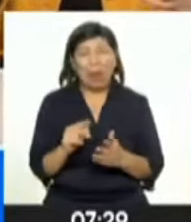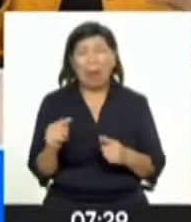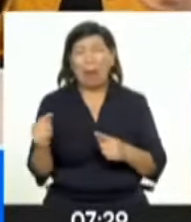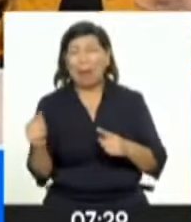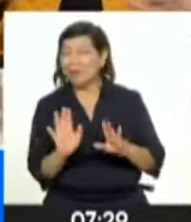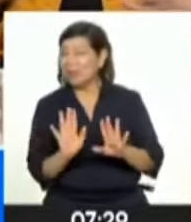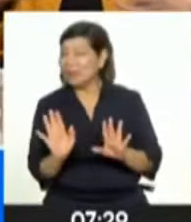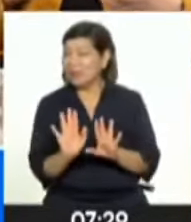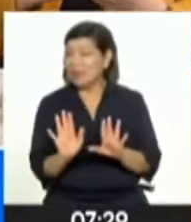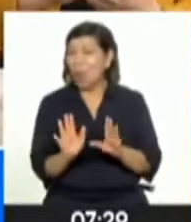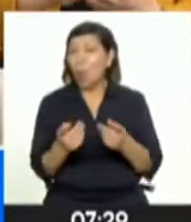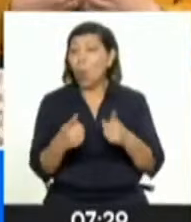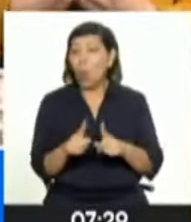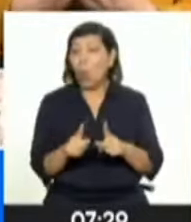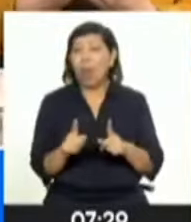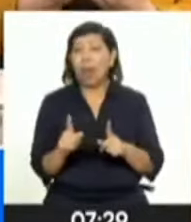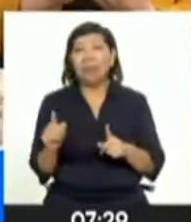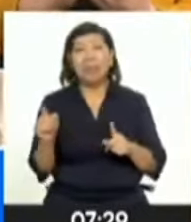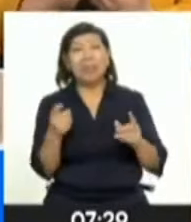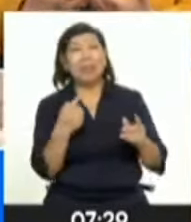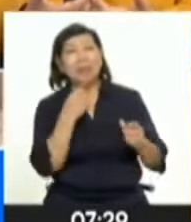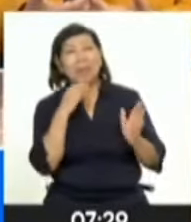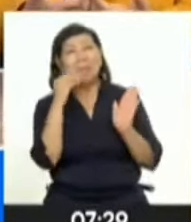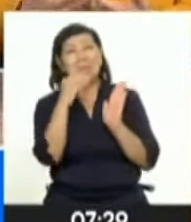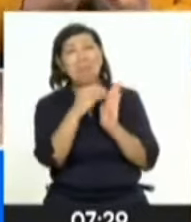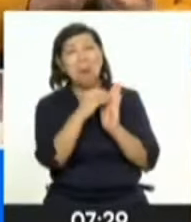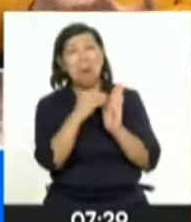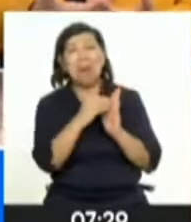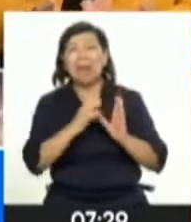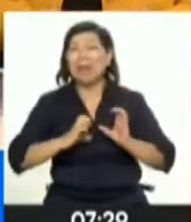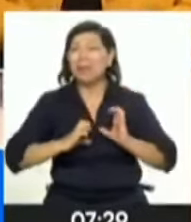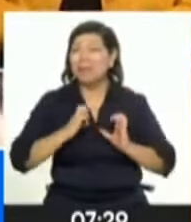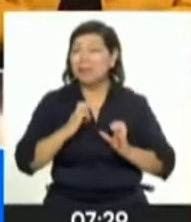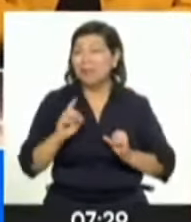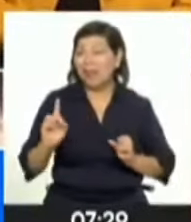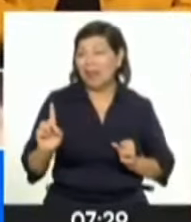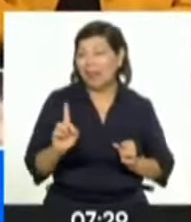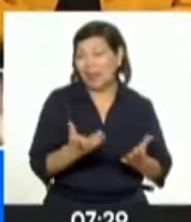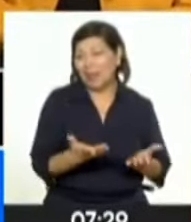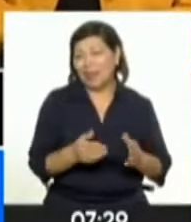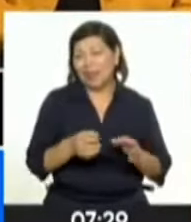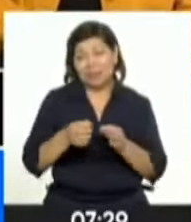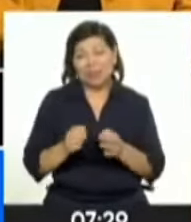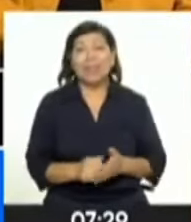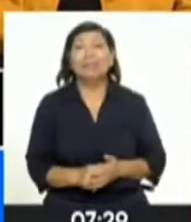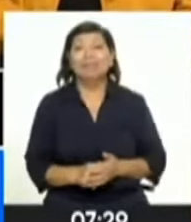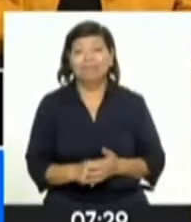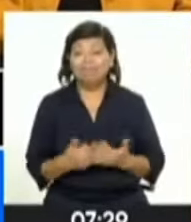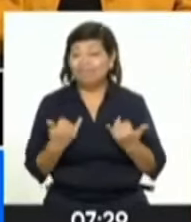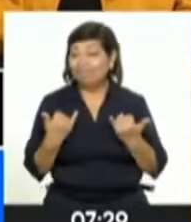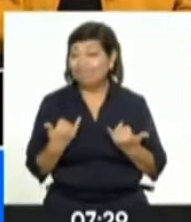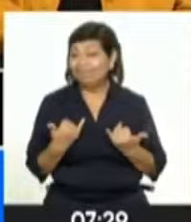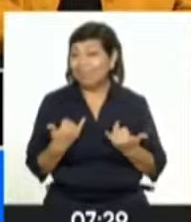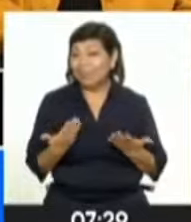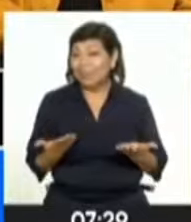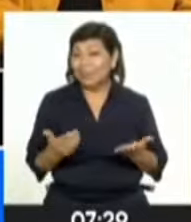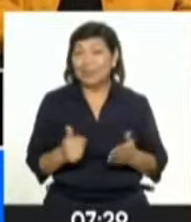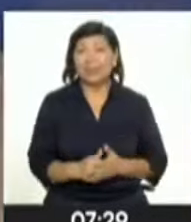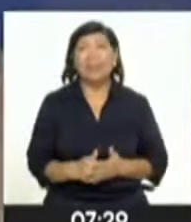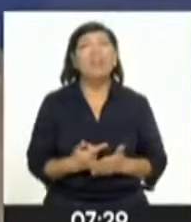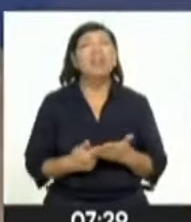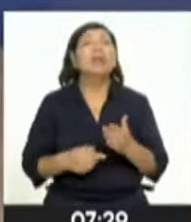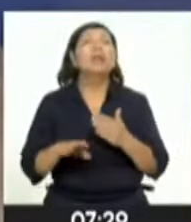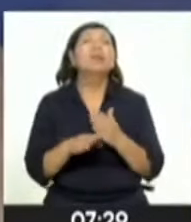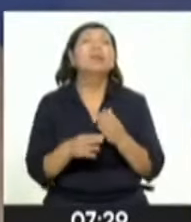adjetivizar. El problema es cuando adjetivizamos y ponemos carga emocional en lo que podamos narrar. Claro, y esa narración de hechos, ¿en qué